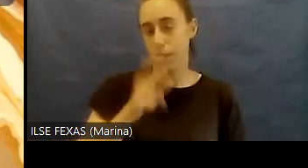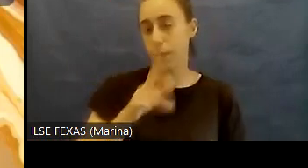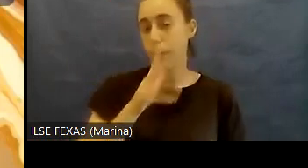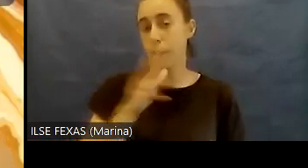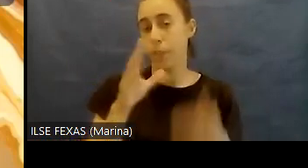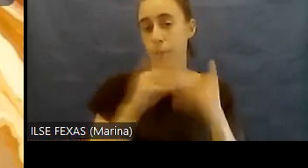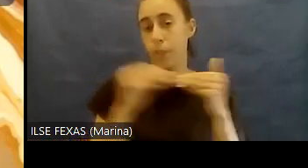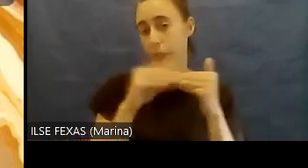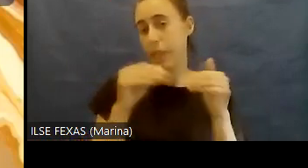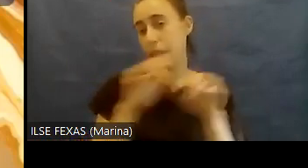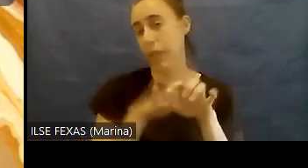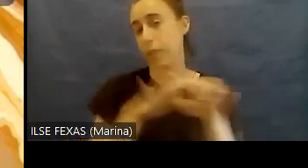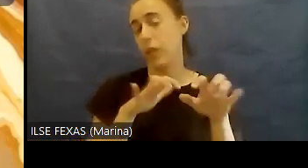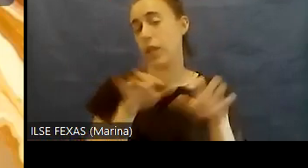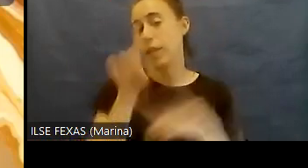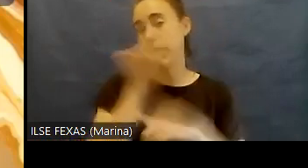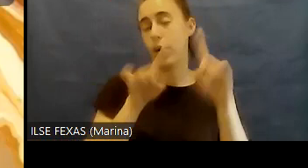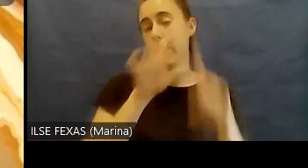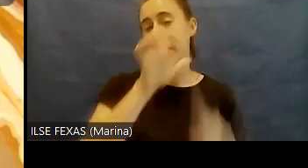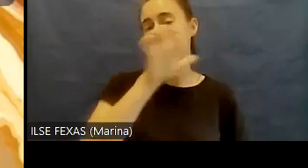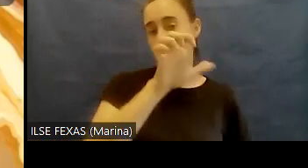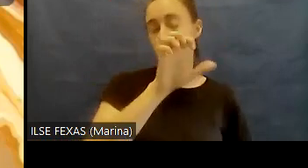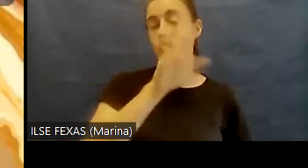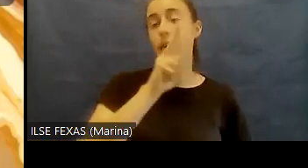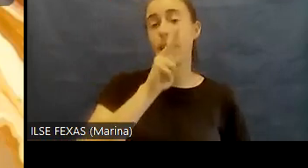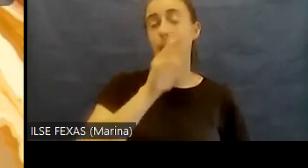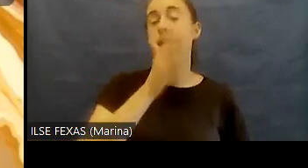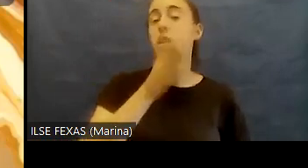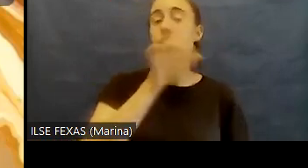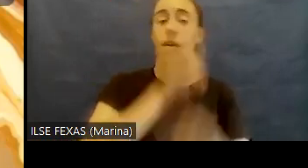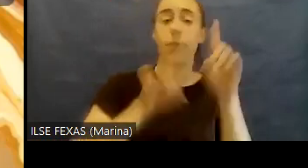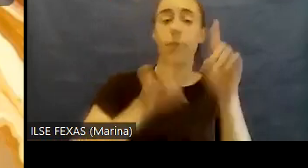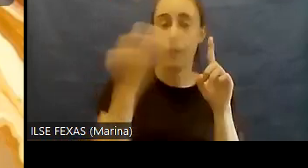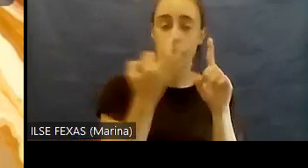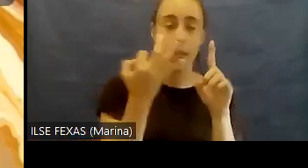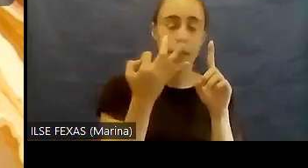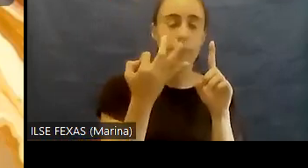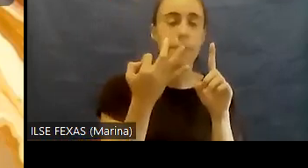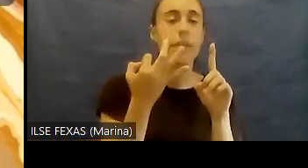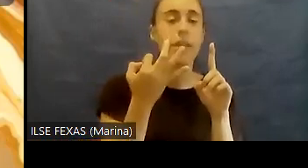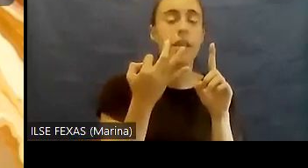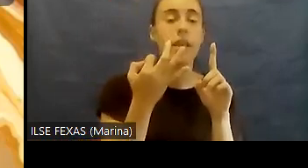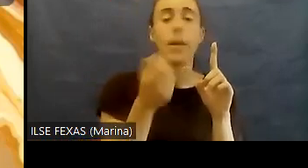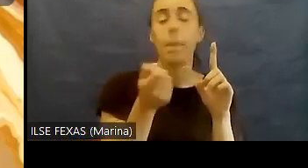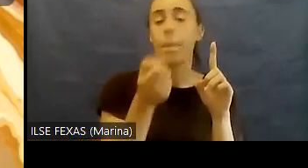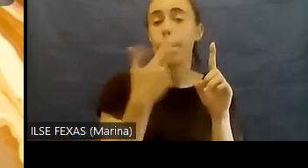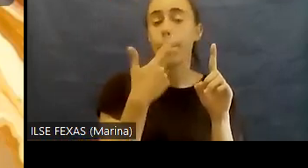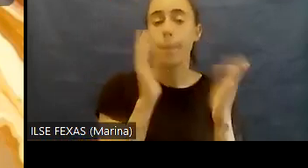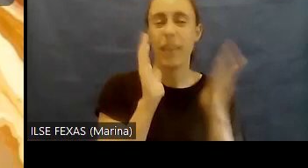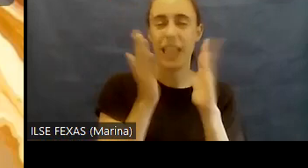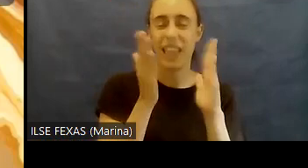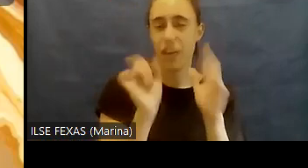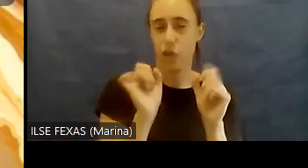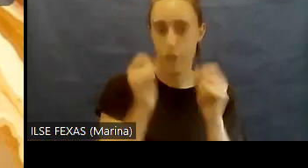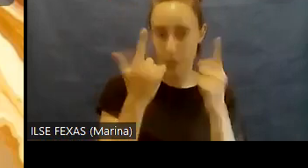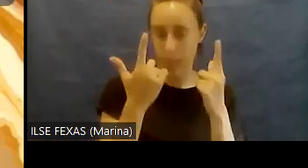pacientes padecen de esteatosis hepática. El problema que tenemos con la esteatosis hepática es que a nivel de la medicina oficial, la